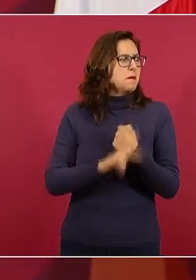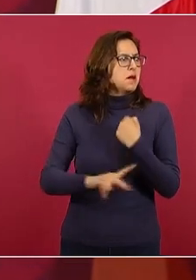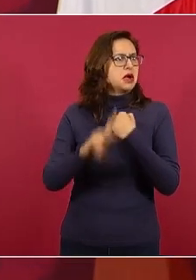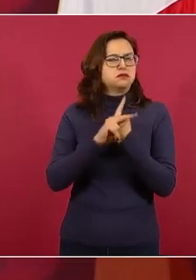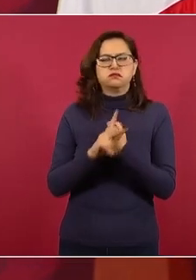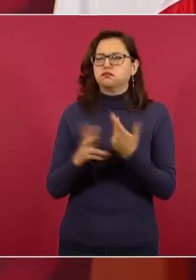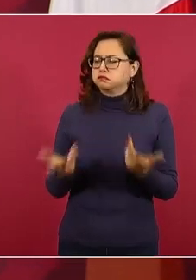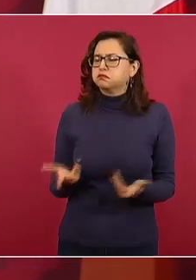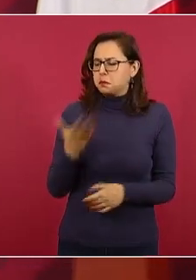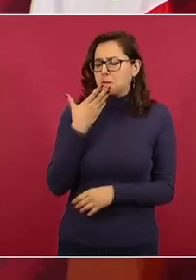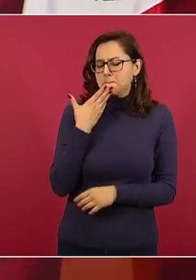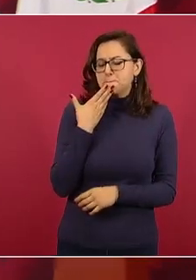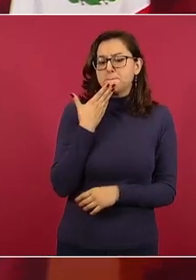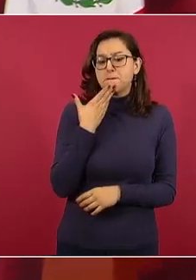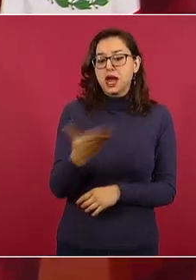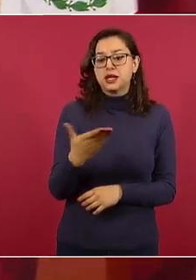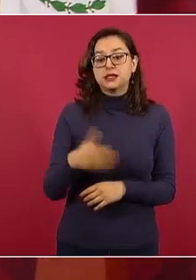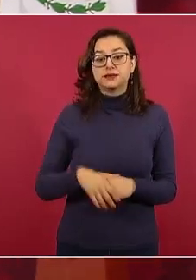Ahora